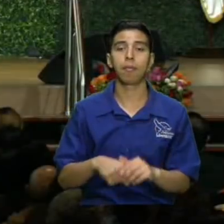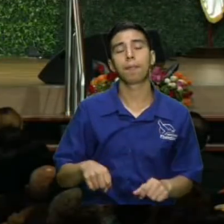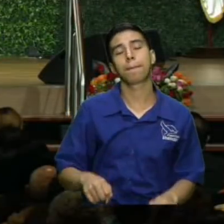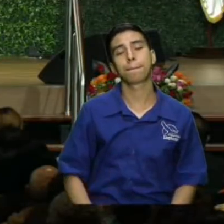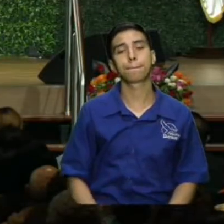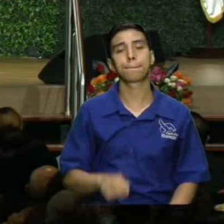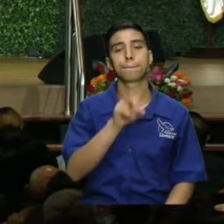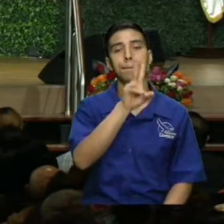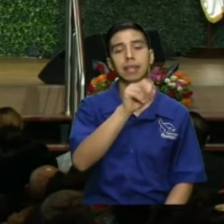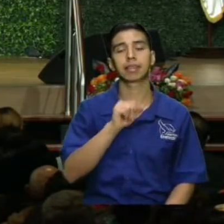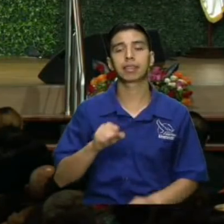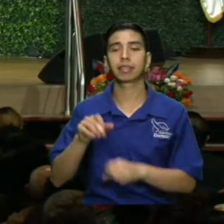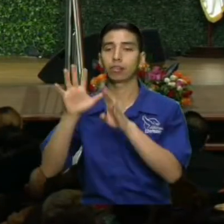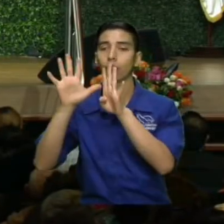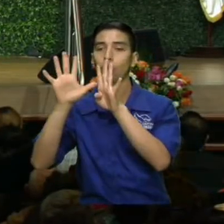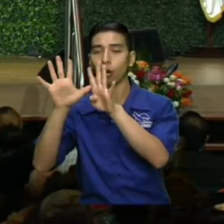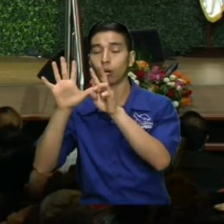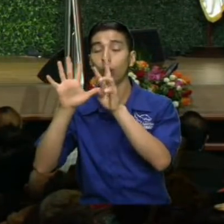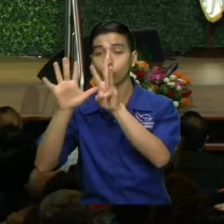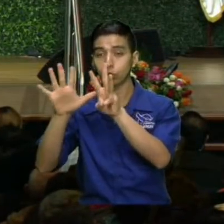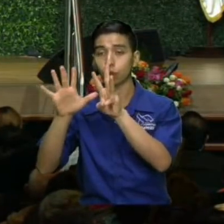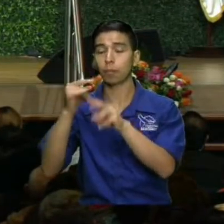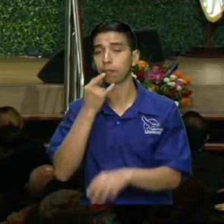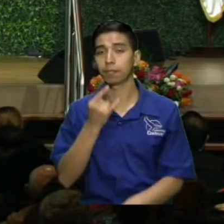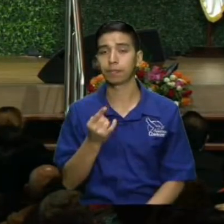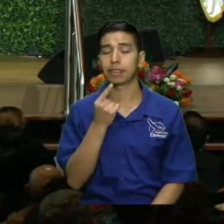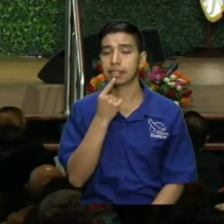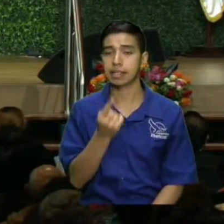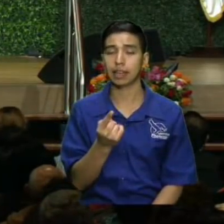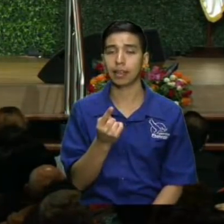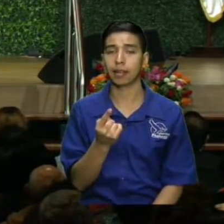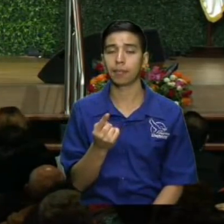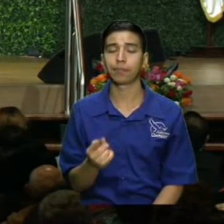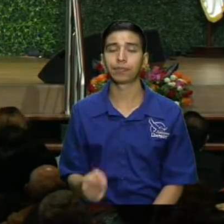de qué es la cosa. Entonces, en el verso 26,